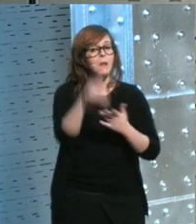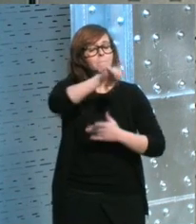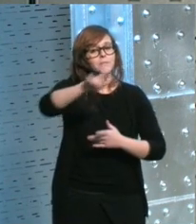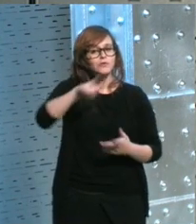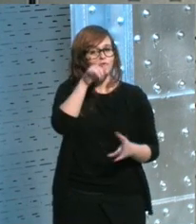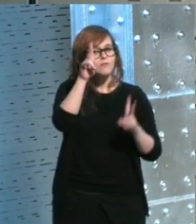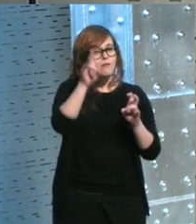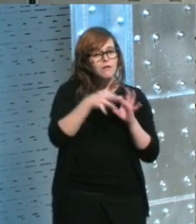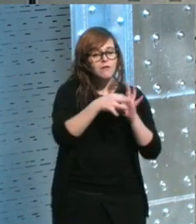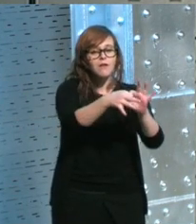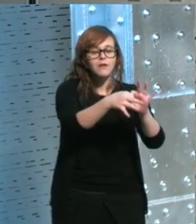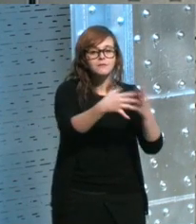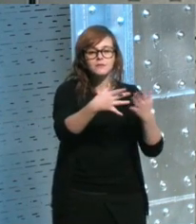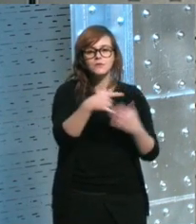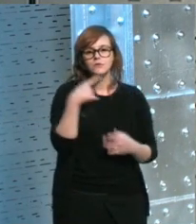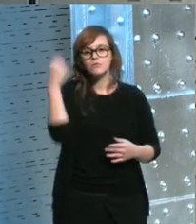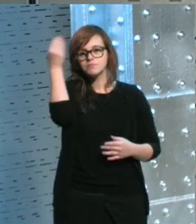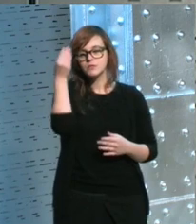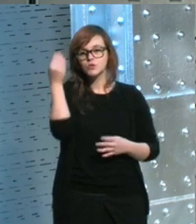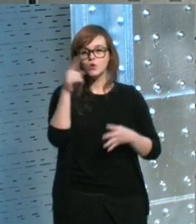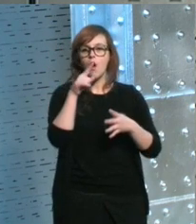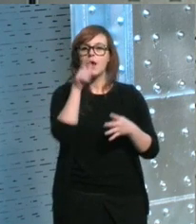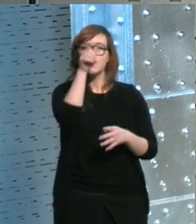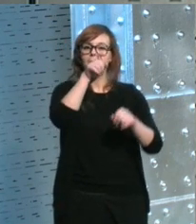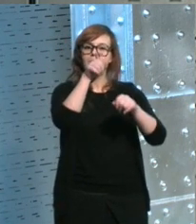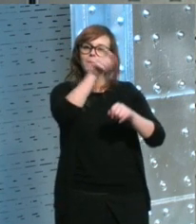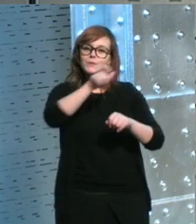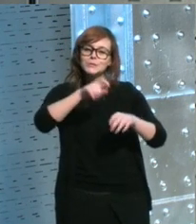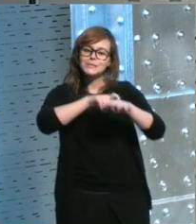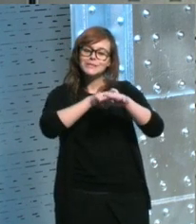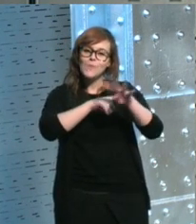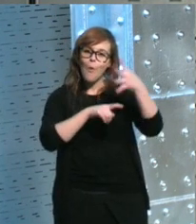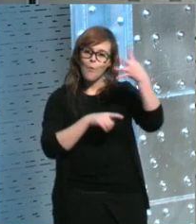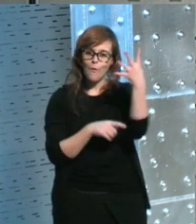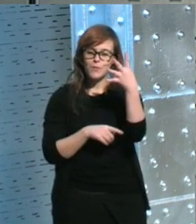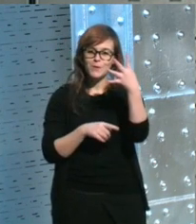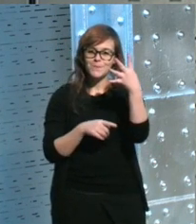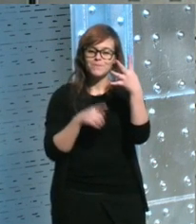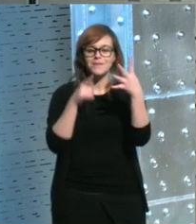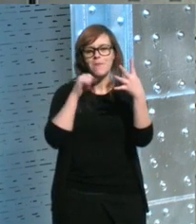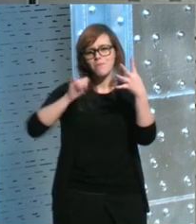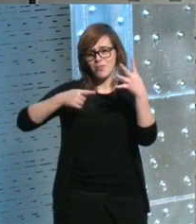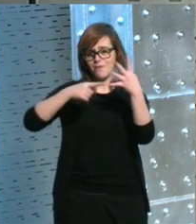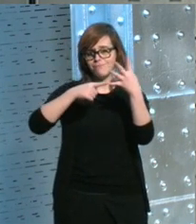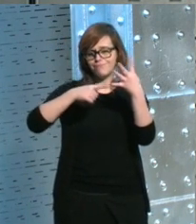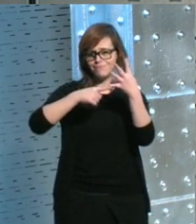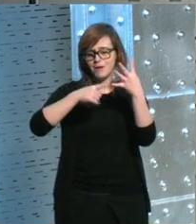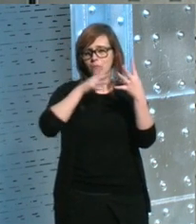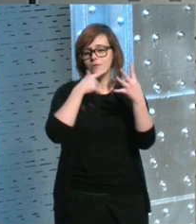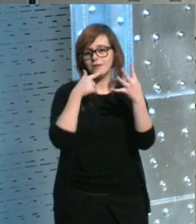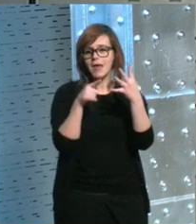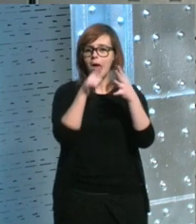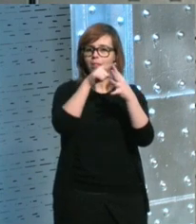gente, hace falta para mí 4 tipos de gente. Hace falta, empiezo por el final porque tengo más que decir